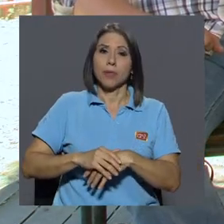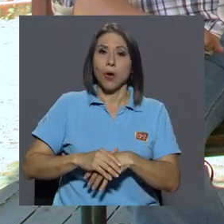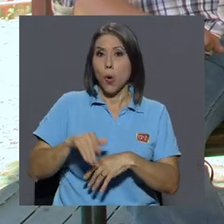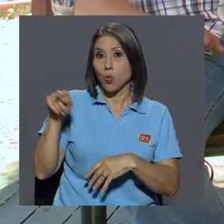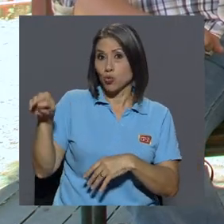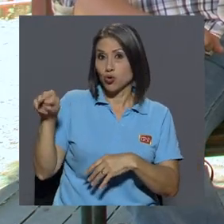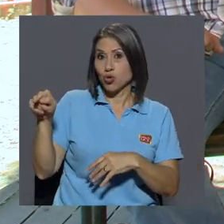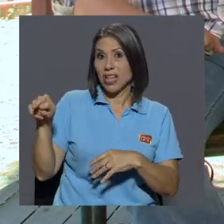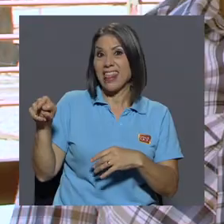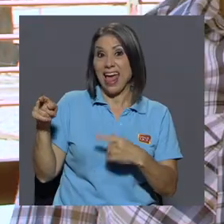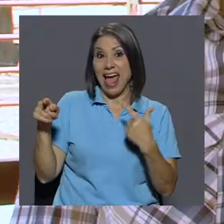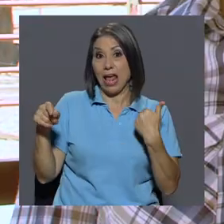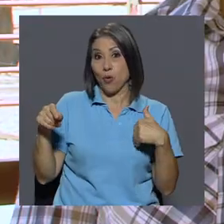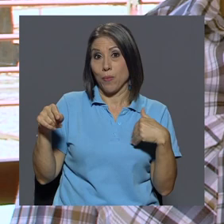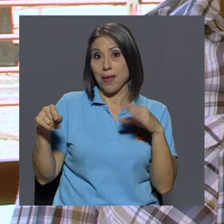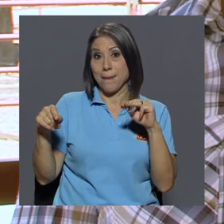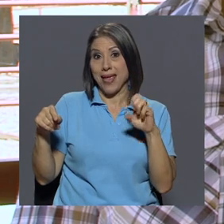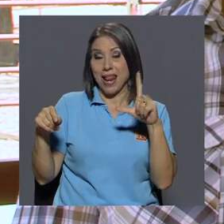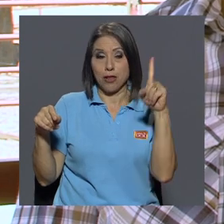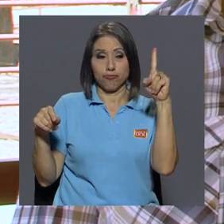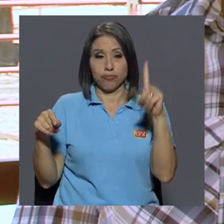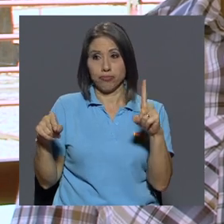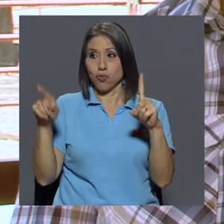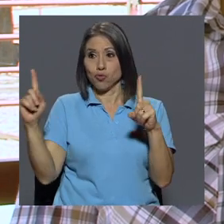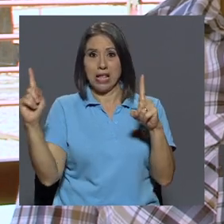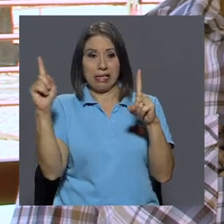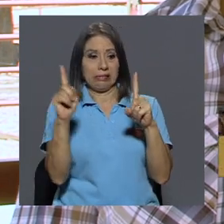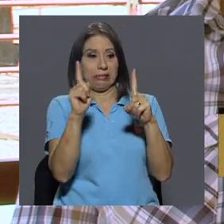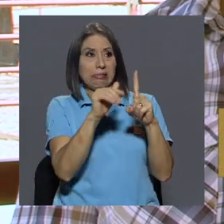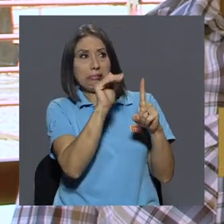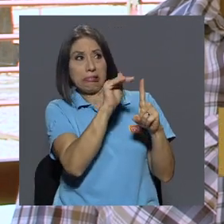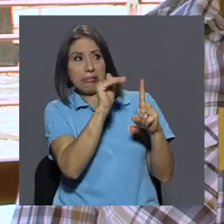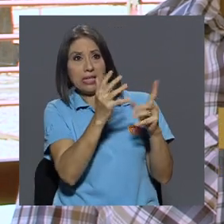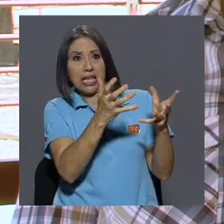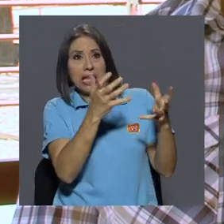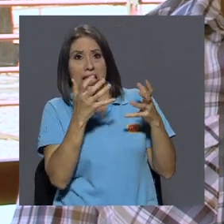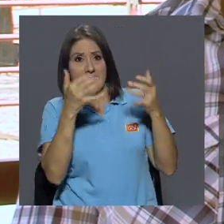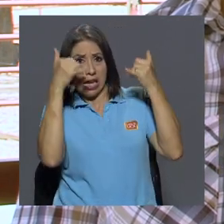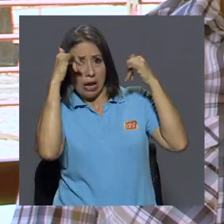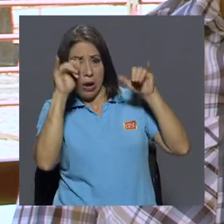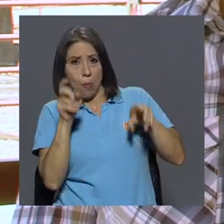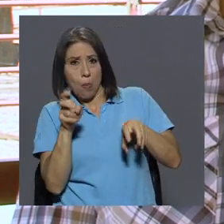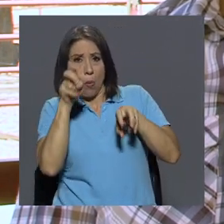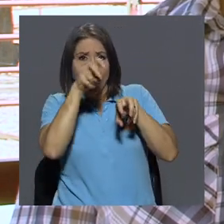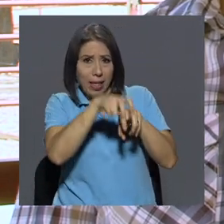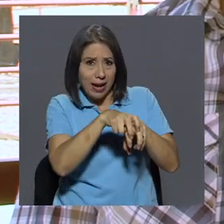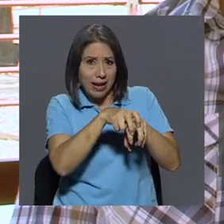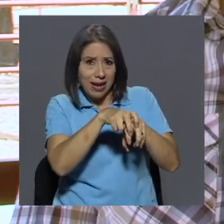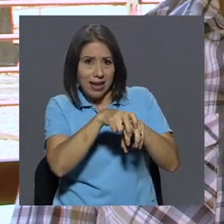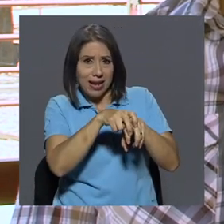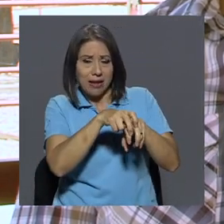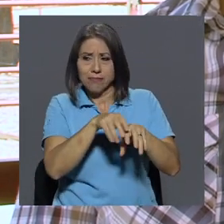usted se le acerca y le dice que quiere montar. Y usted le dice, el señor le dice a usted,